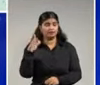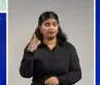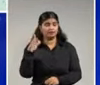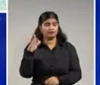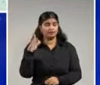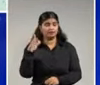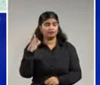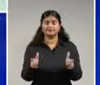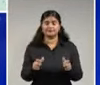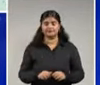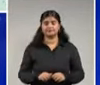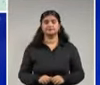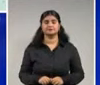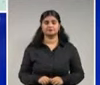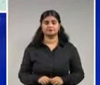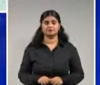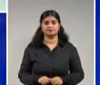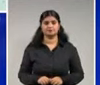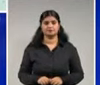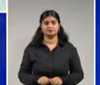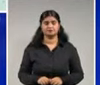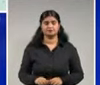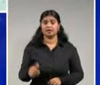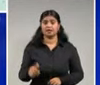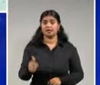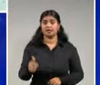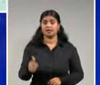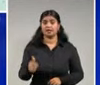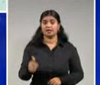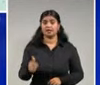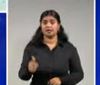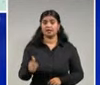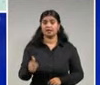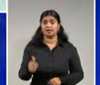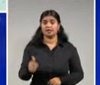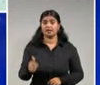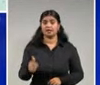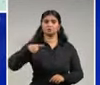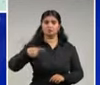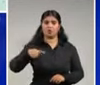importados, con un promedio de 10 casos por día.